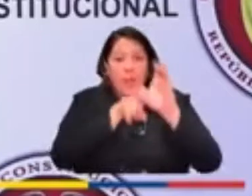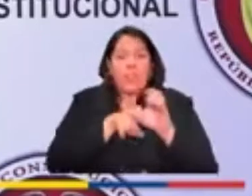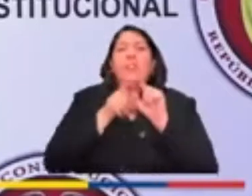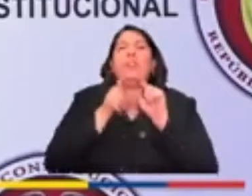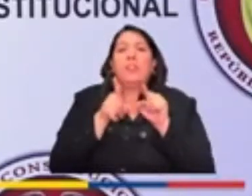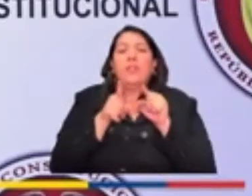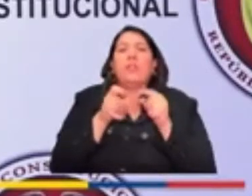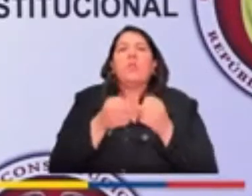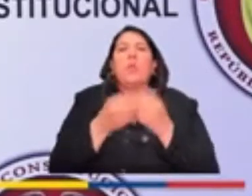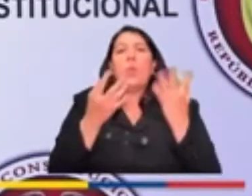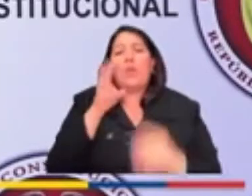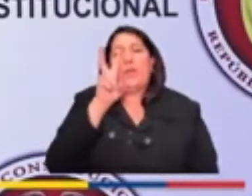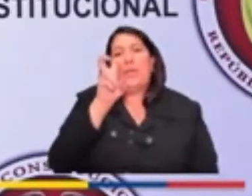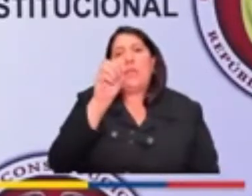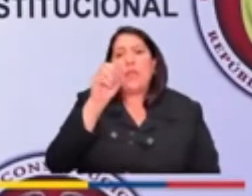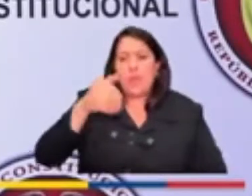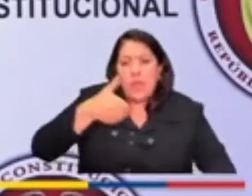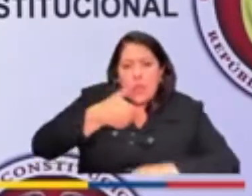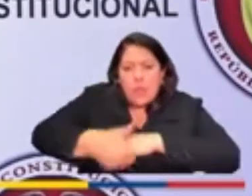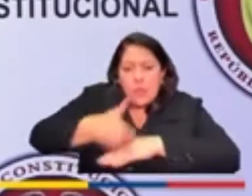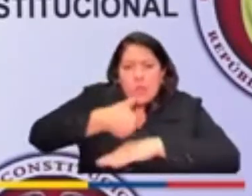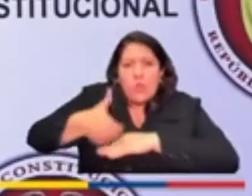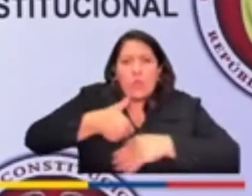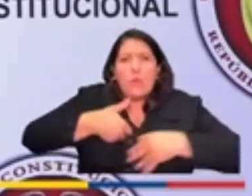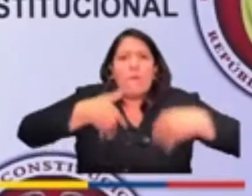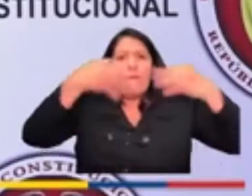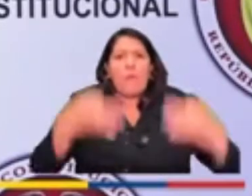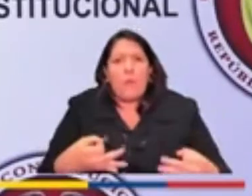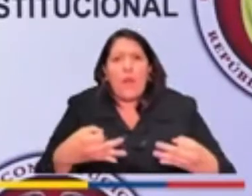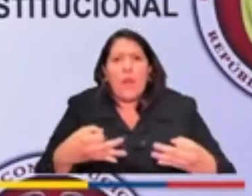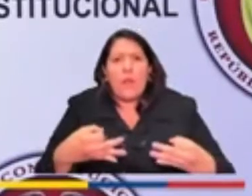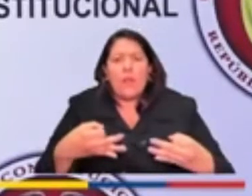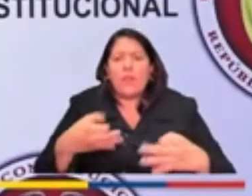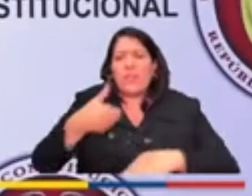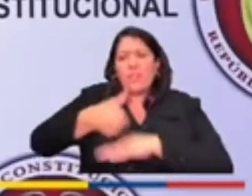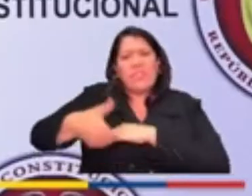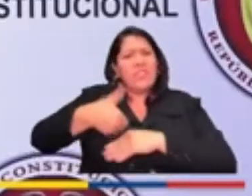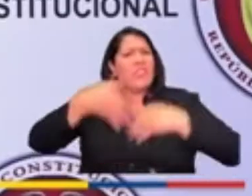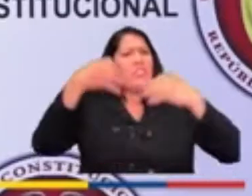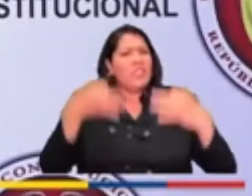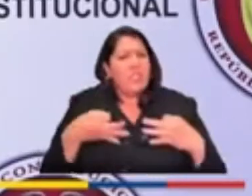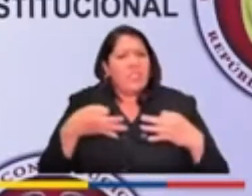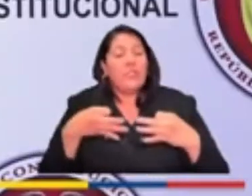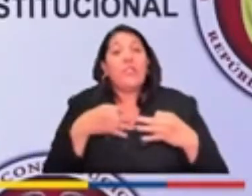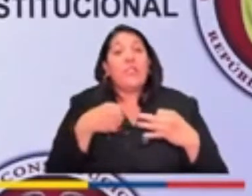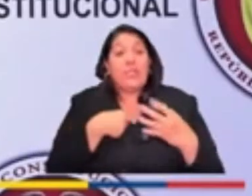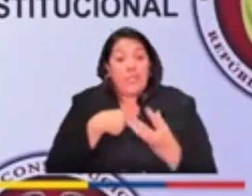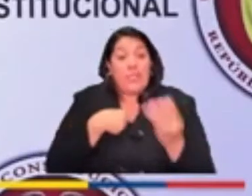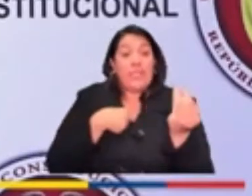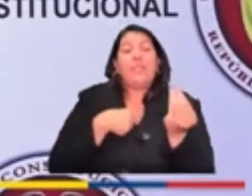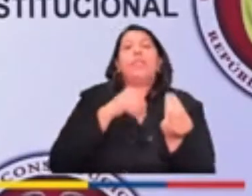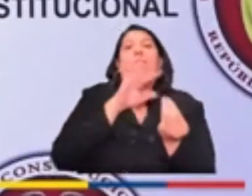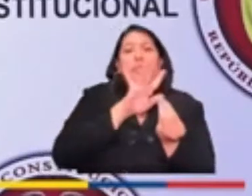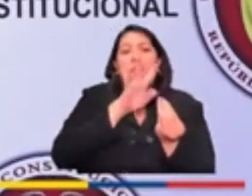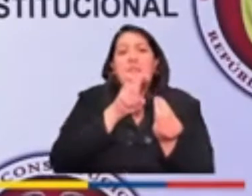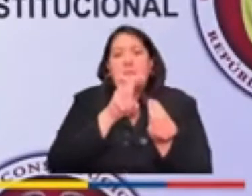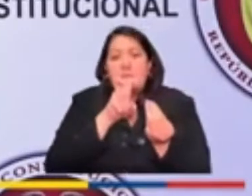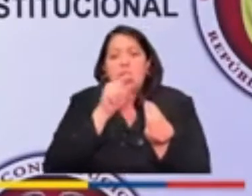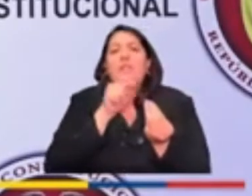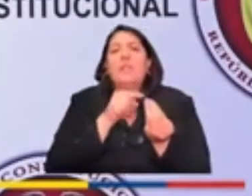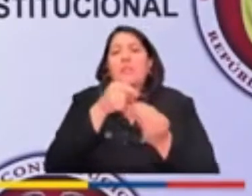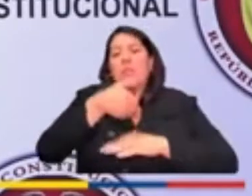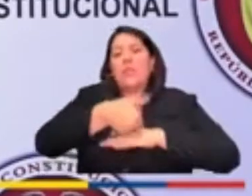tiene 70 solicitudes de formalización, de las cuales 57 están en solicitudes